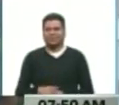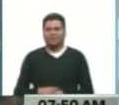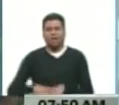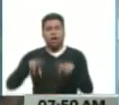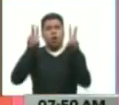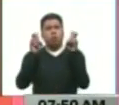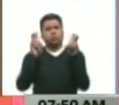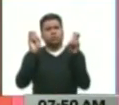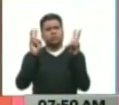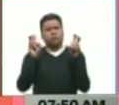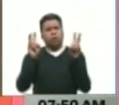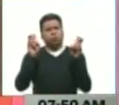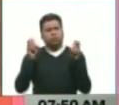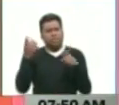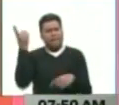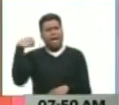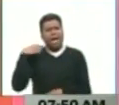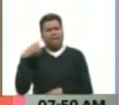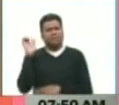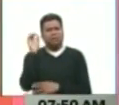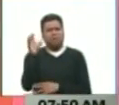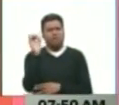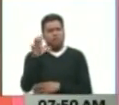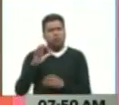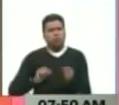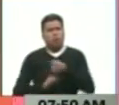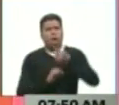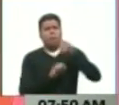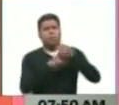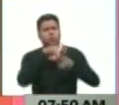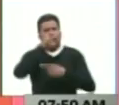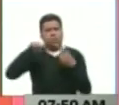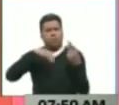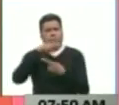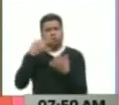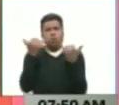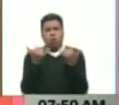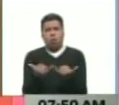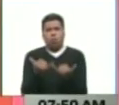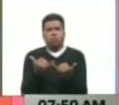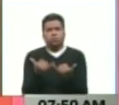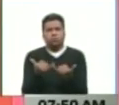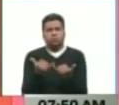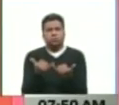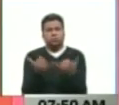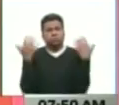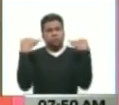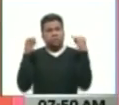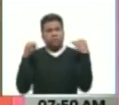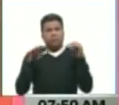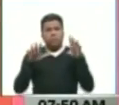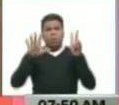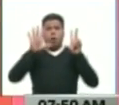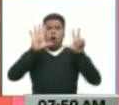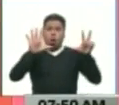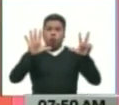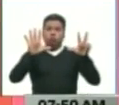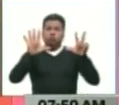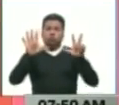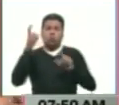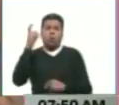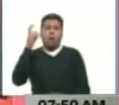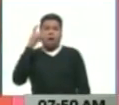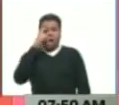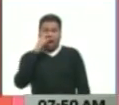del foro, ¿no?, que se realizó por Internacional en apoyo a la revolución, hoy celebramos 8 años de esa misión creada en el año 2008. ¿En qué